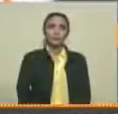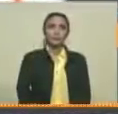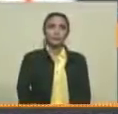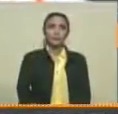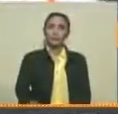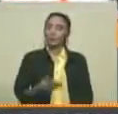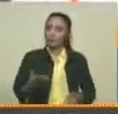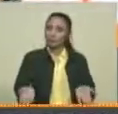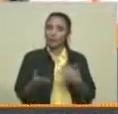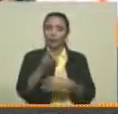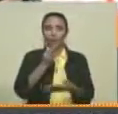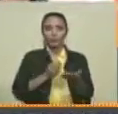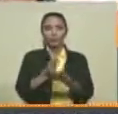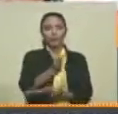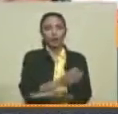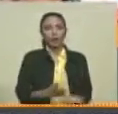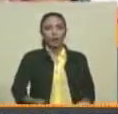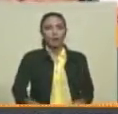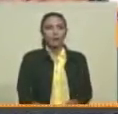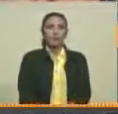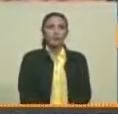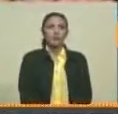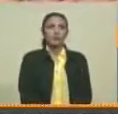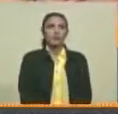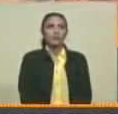Vamos a sincerar la vaina.